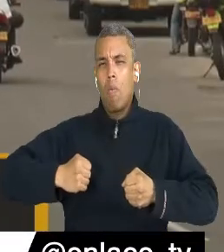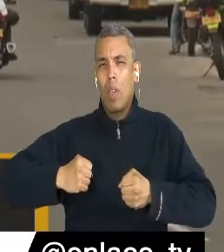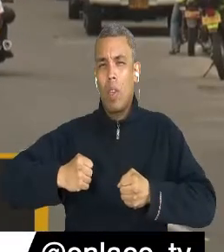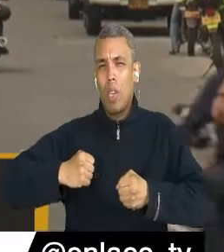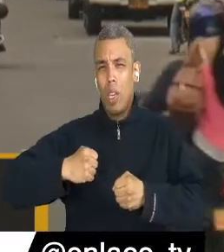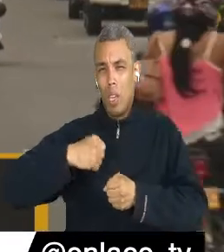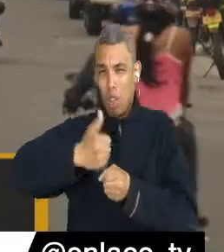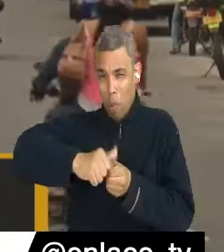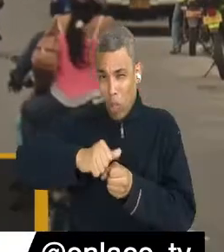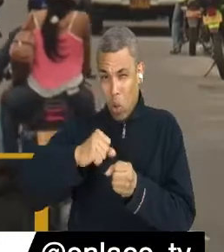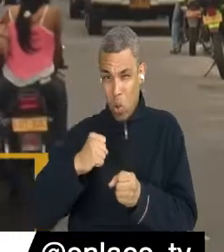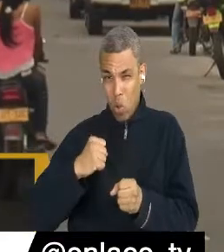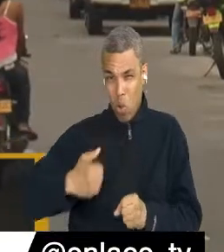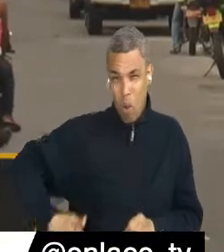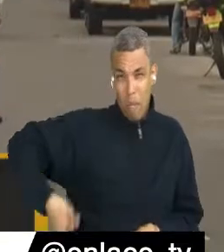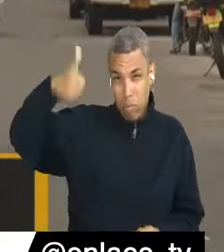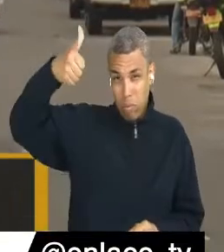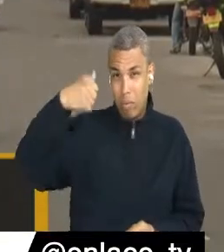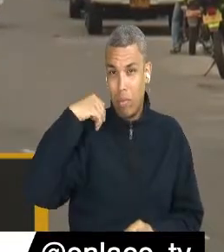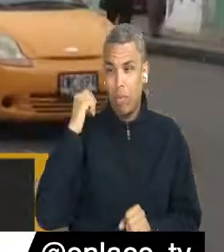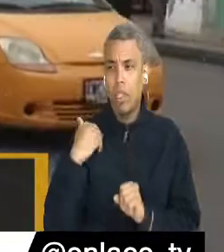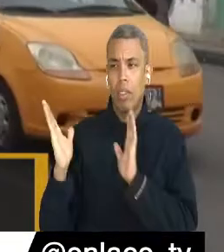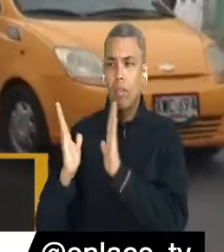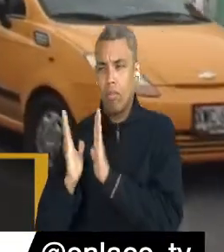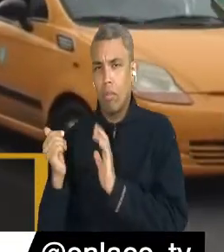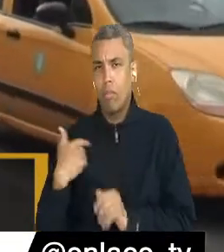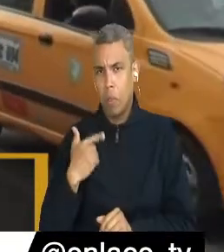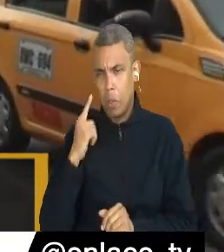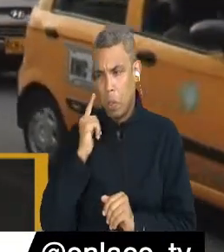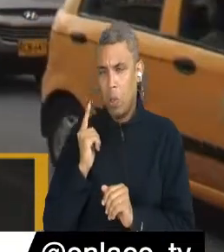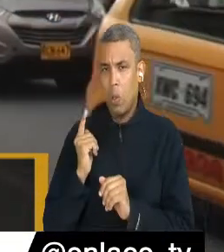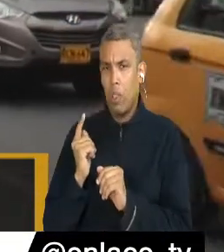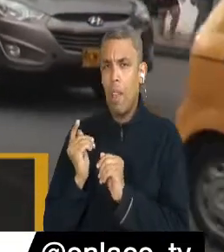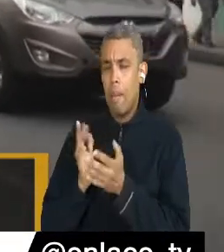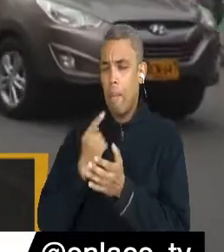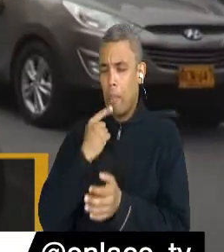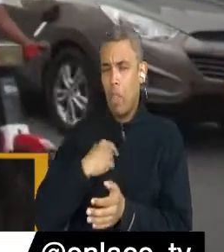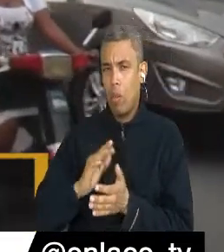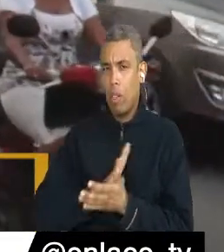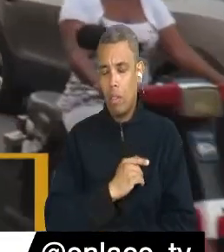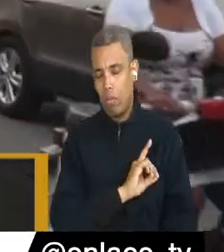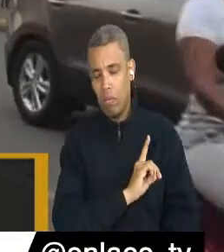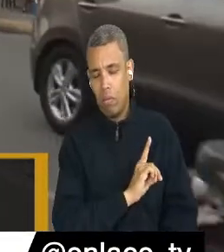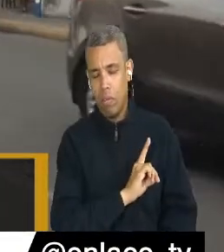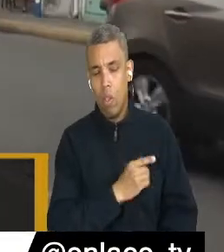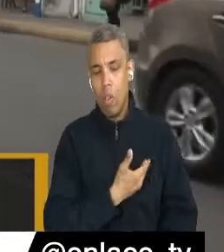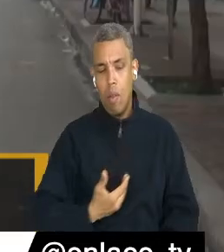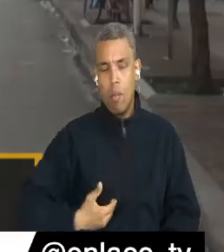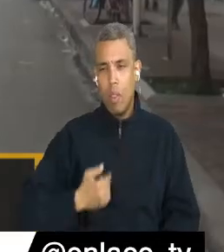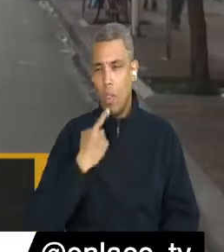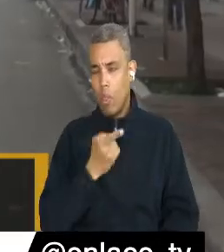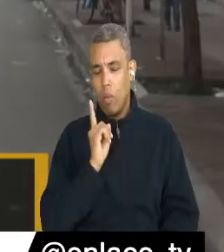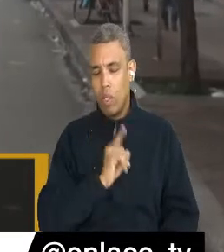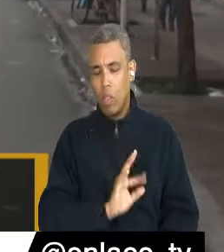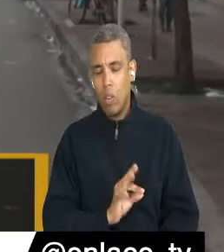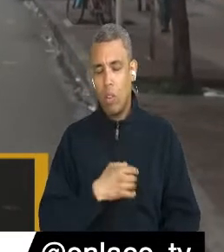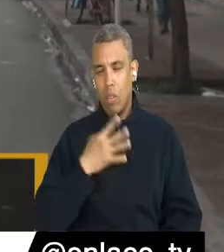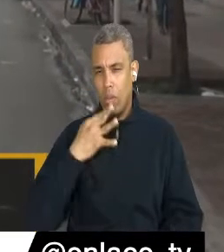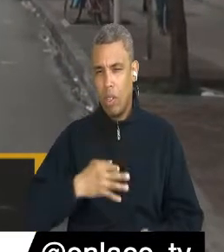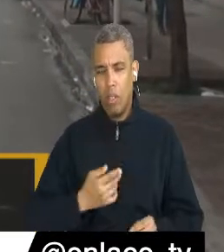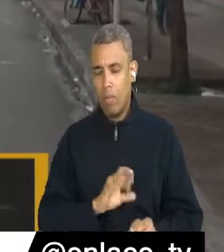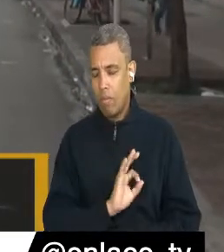El alcalde llamó a la movilización ciudadana e incluso a un paro cívico para hacer sentir a Barranca Bermeja en el ámbito nacional y para así,